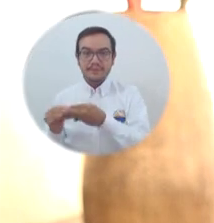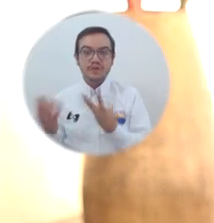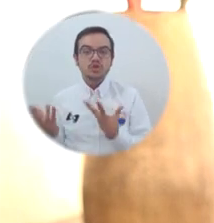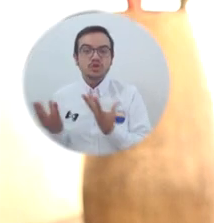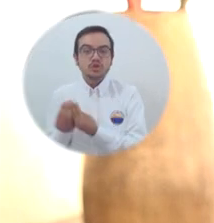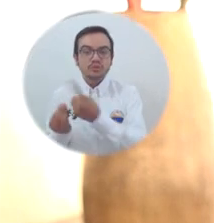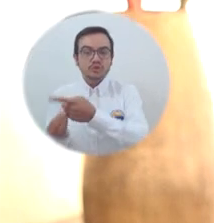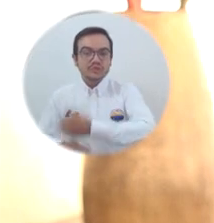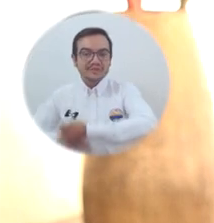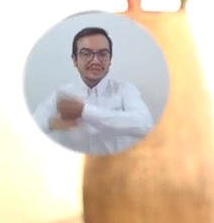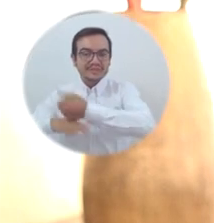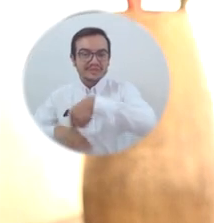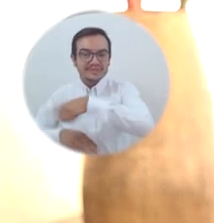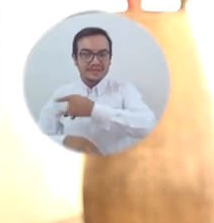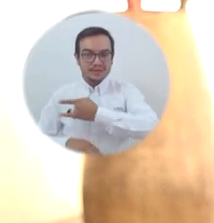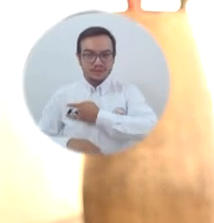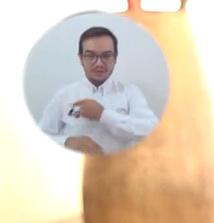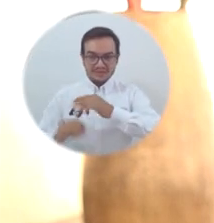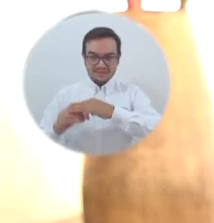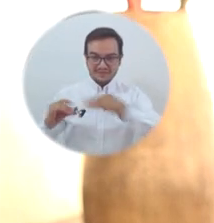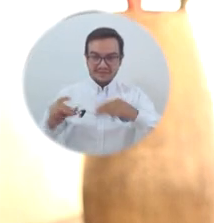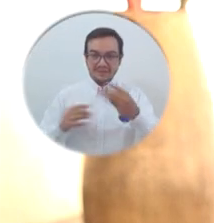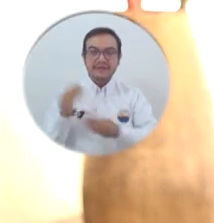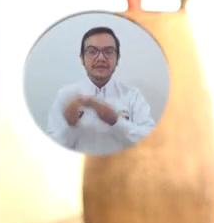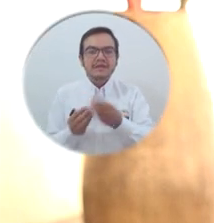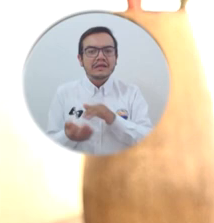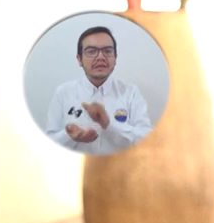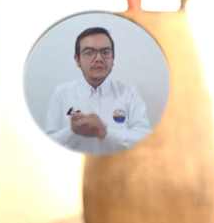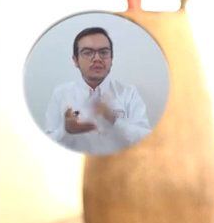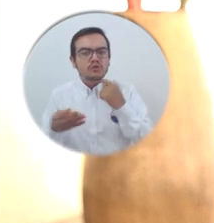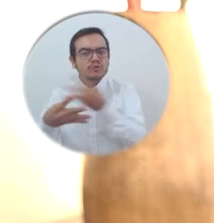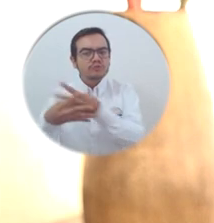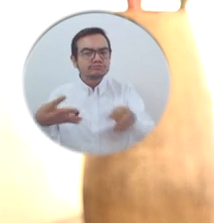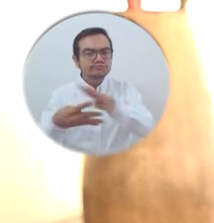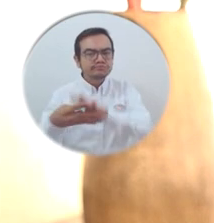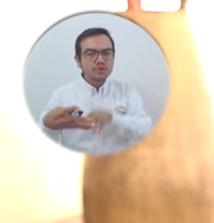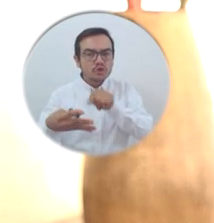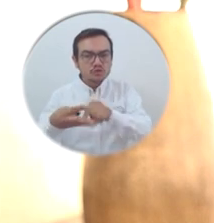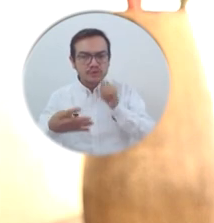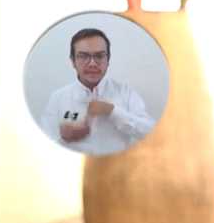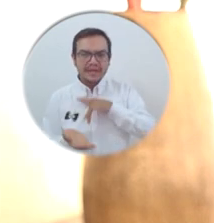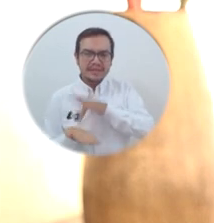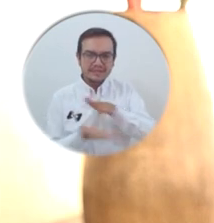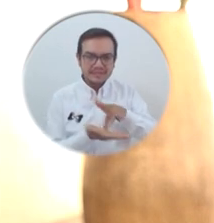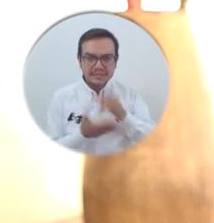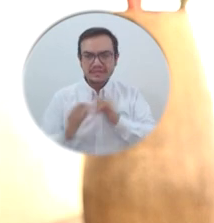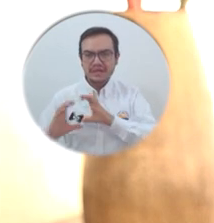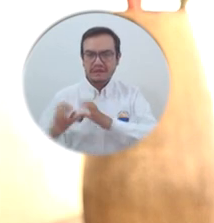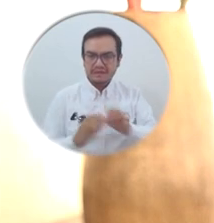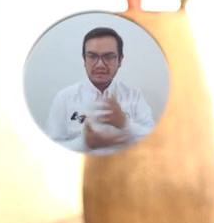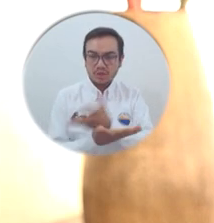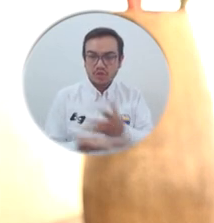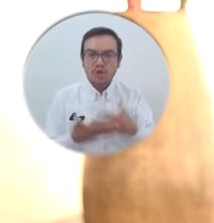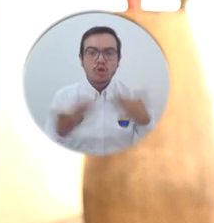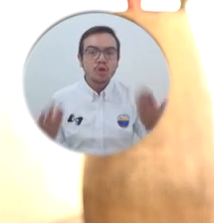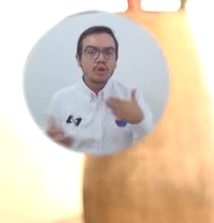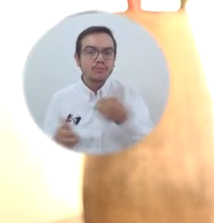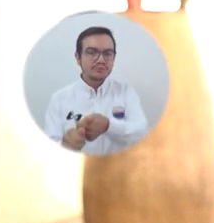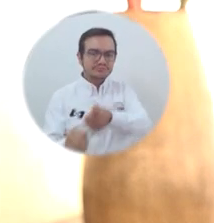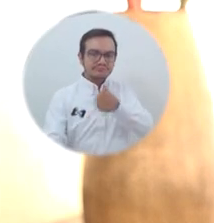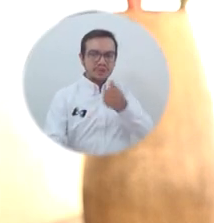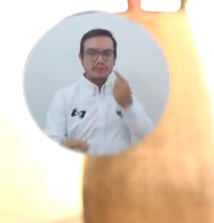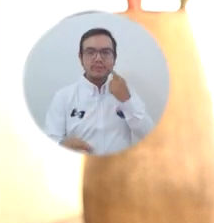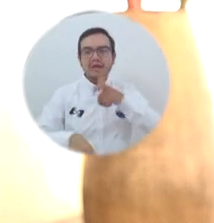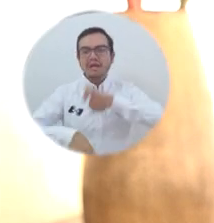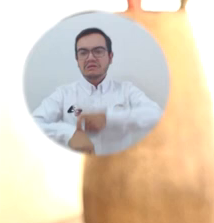haya una expansión, como están llamando en este caso, logarítmica, es decir, que los casos aparezcan